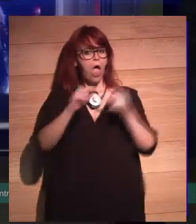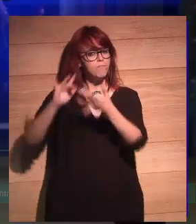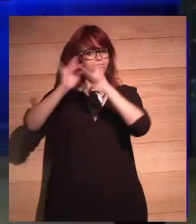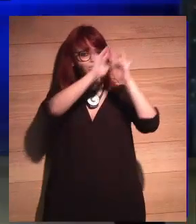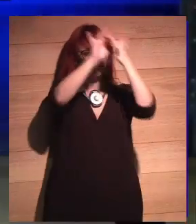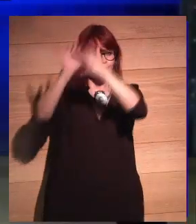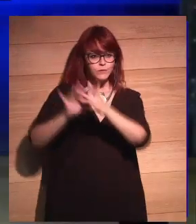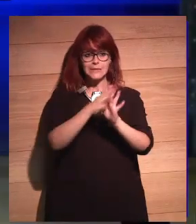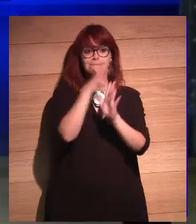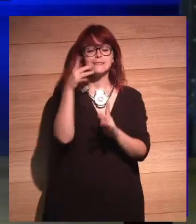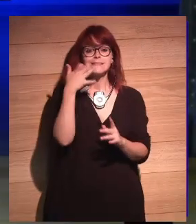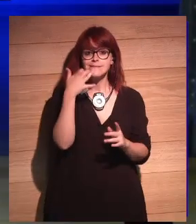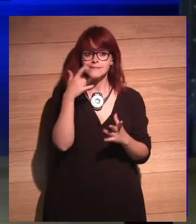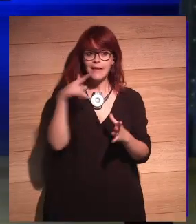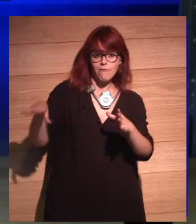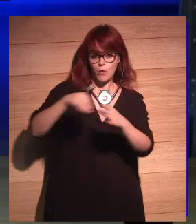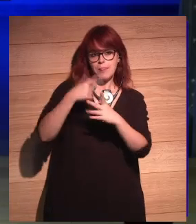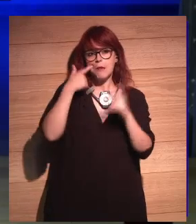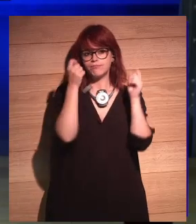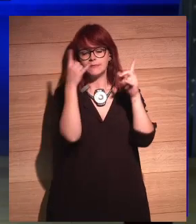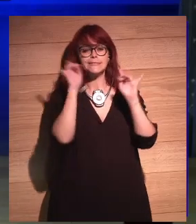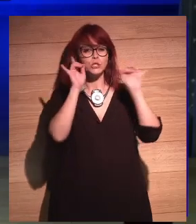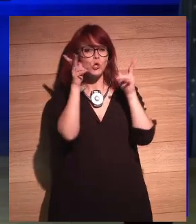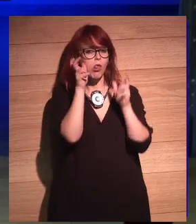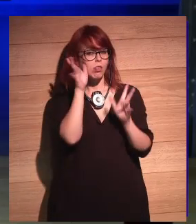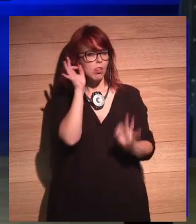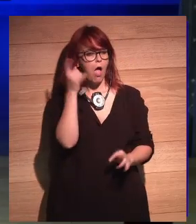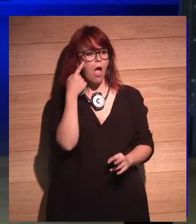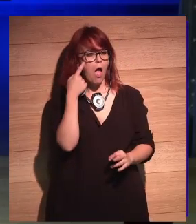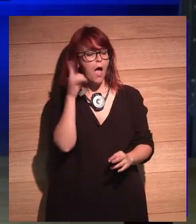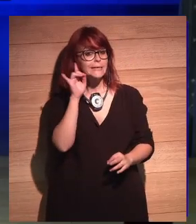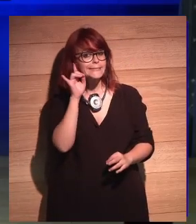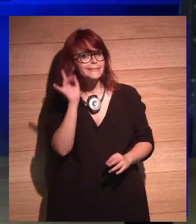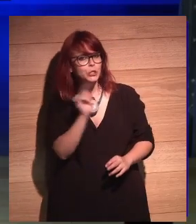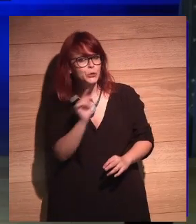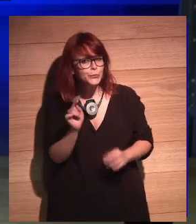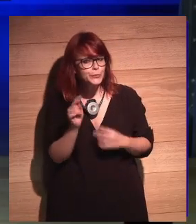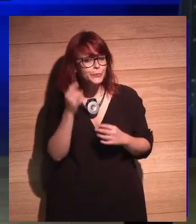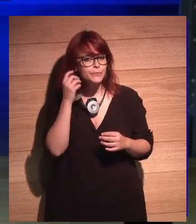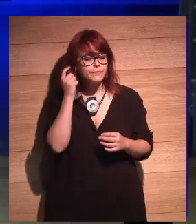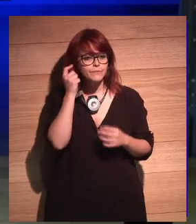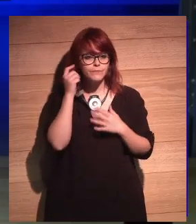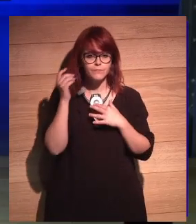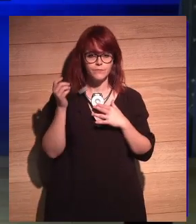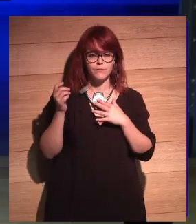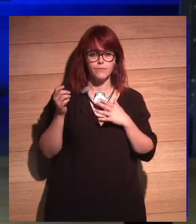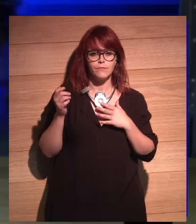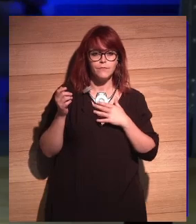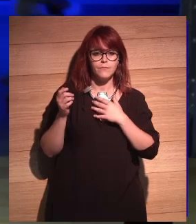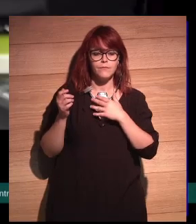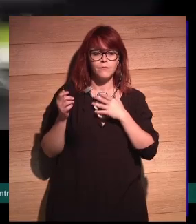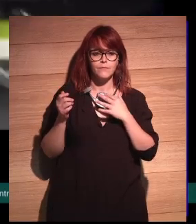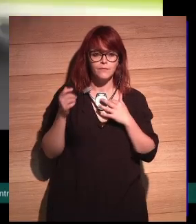Y si empezamos a incluir... hay un poquito de sonido aquí. ¿Hay sonido, sí? Oh, there we go.